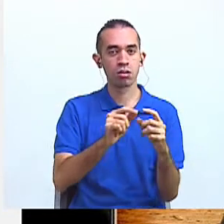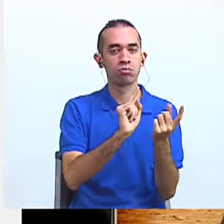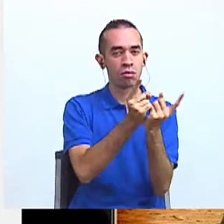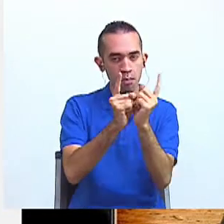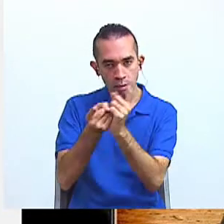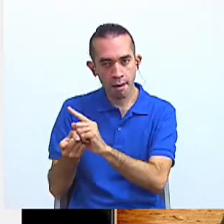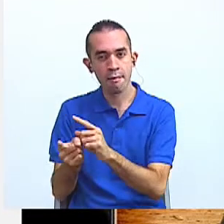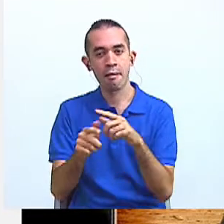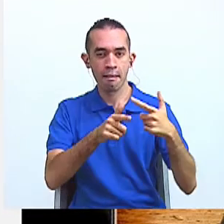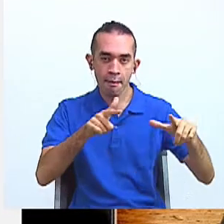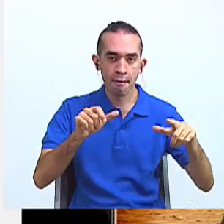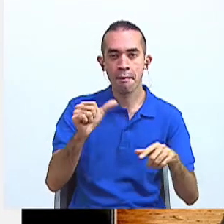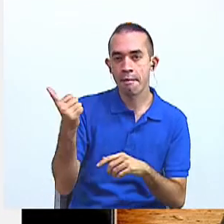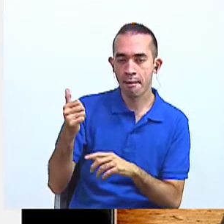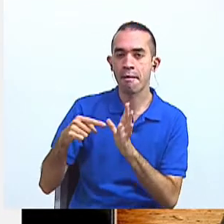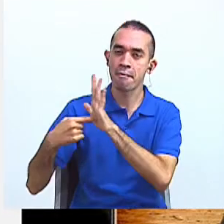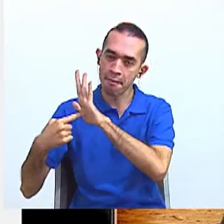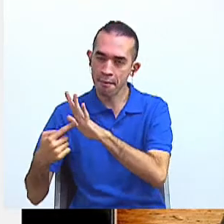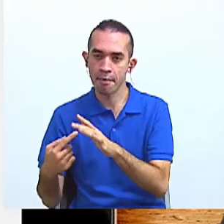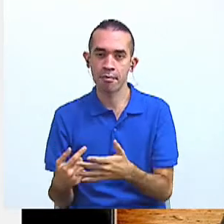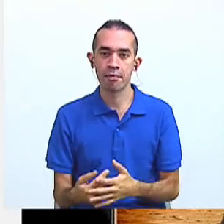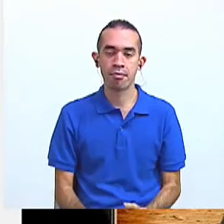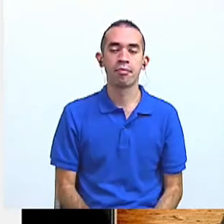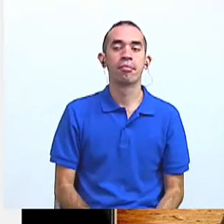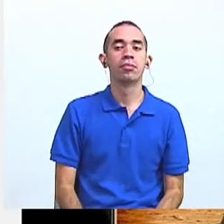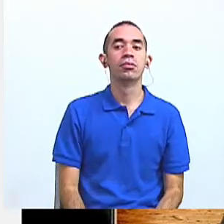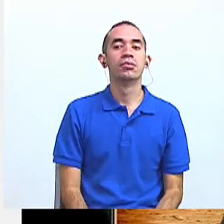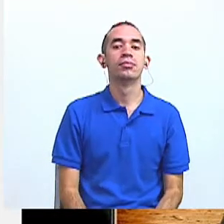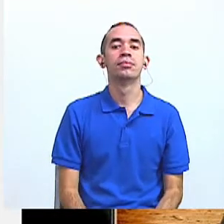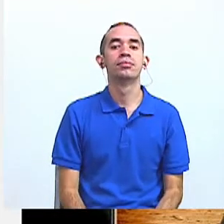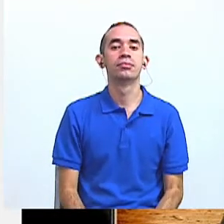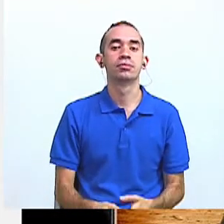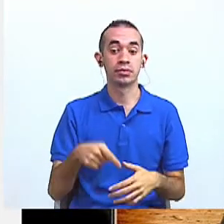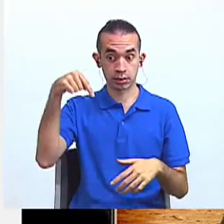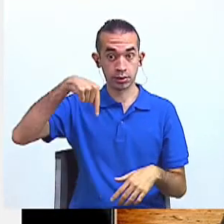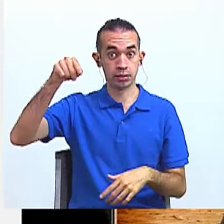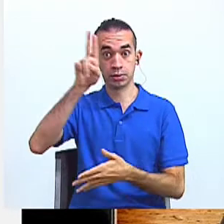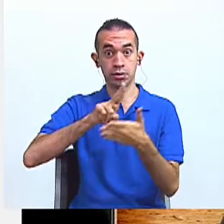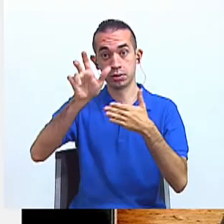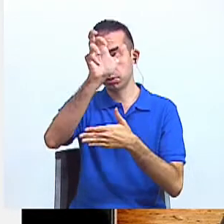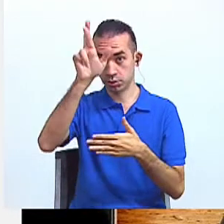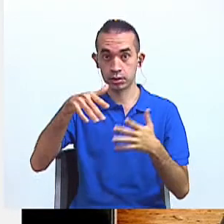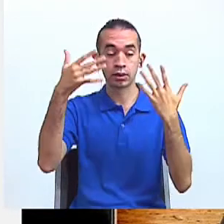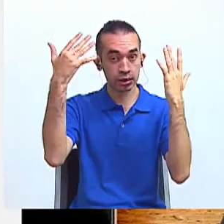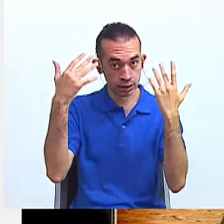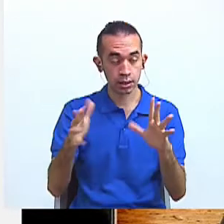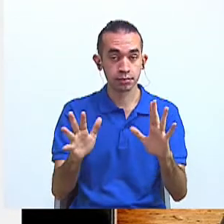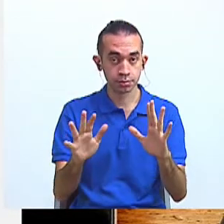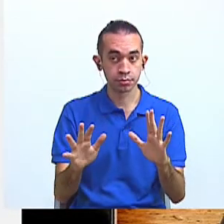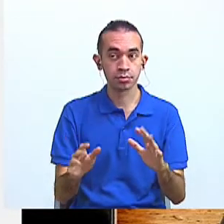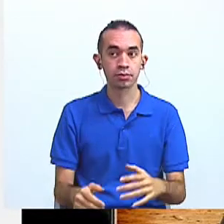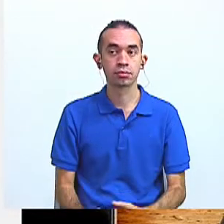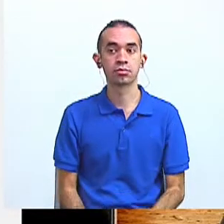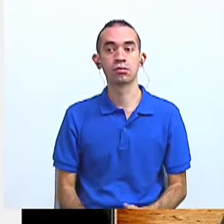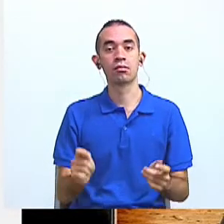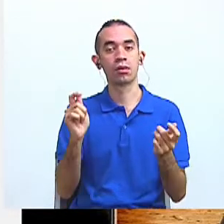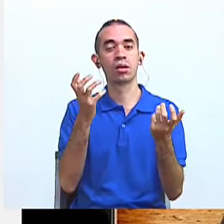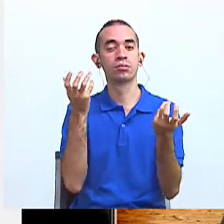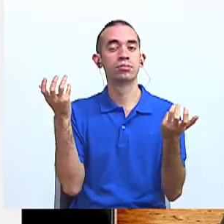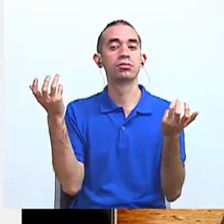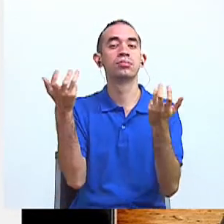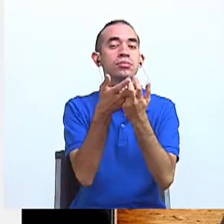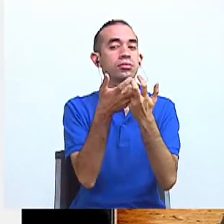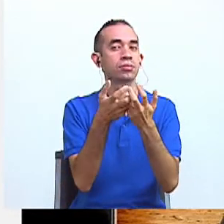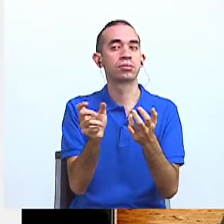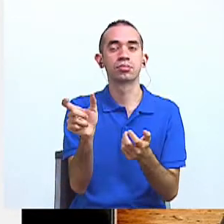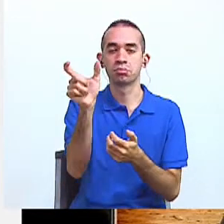y otras representaciones. Aquí se representó en la Universidad de Costa Rica bajo la adaptación